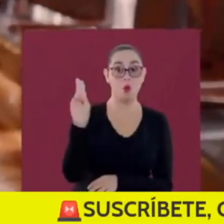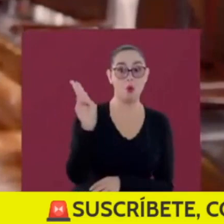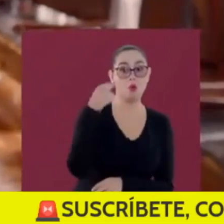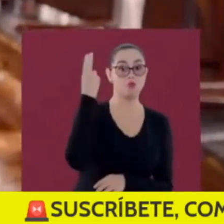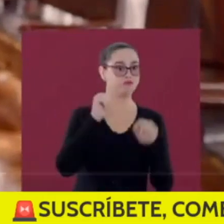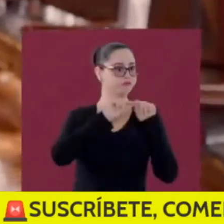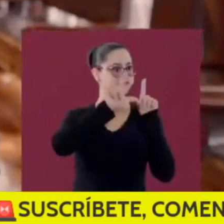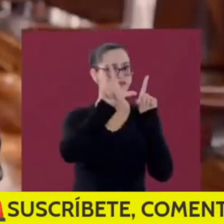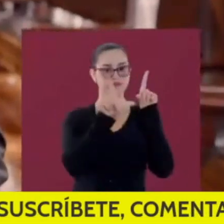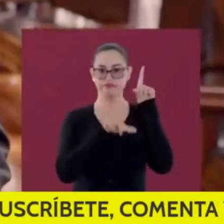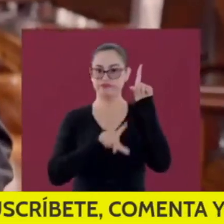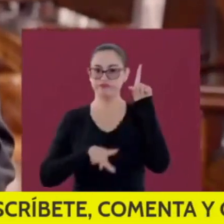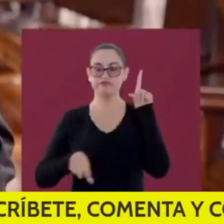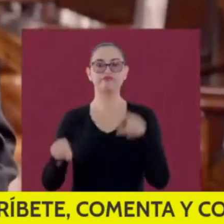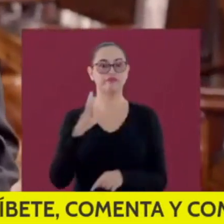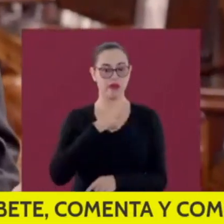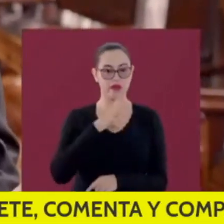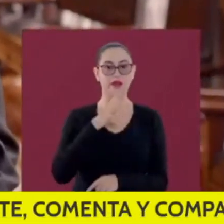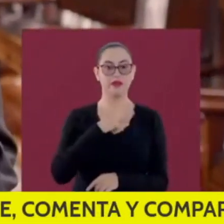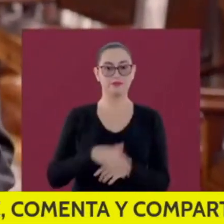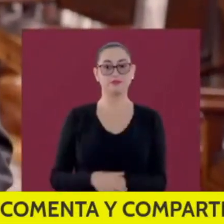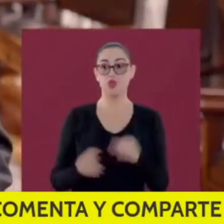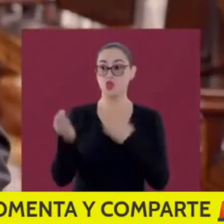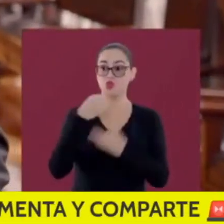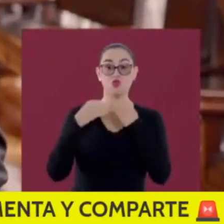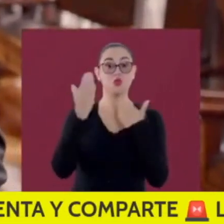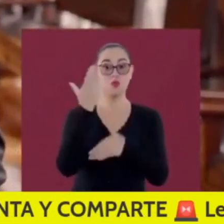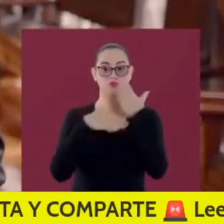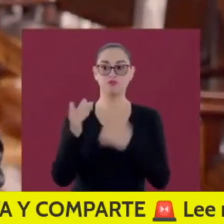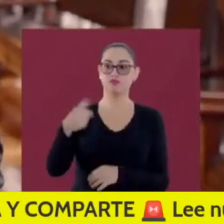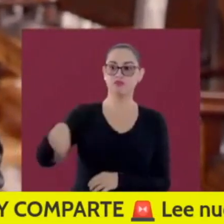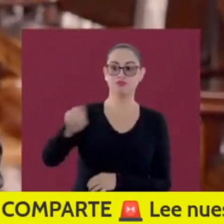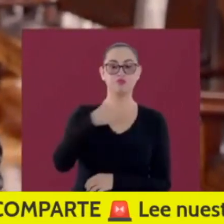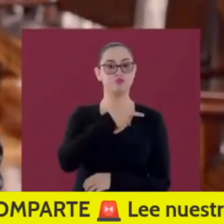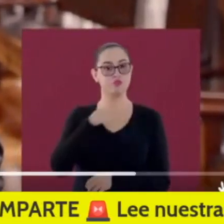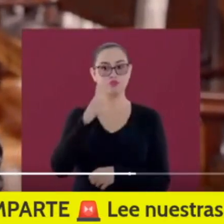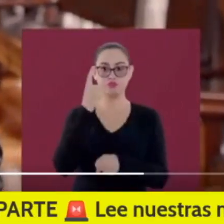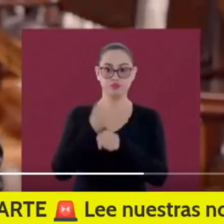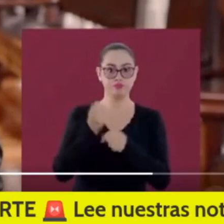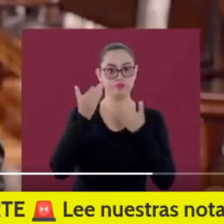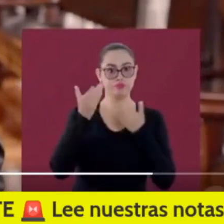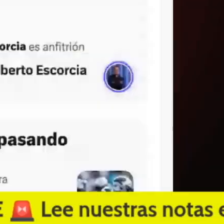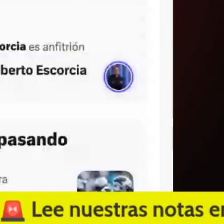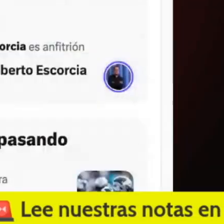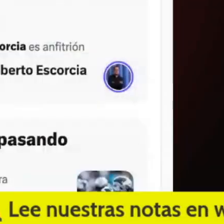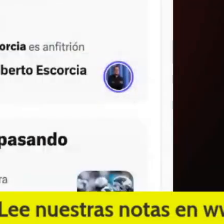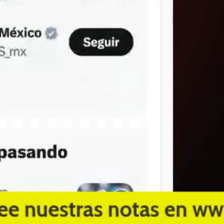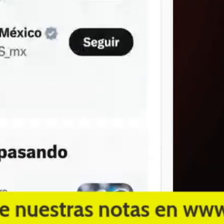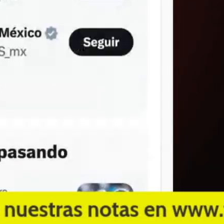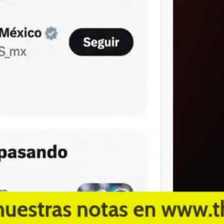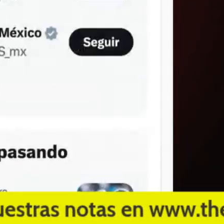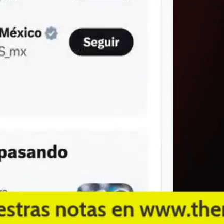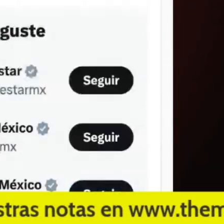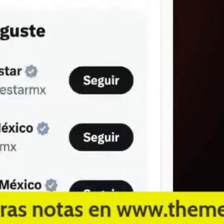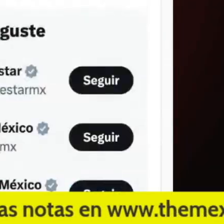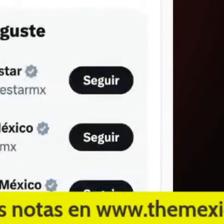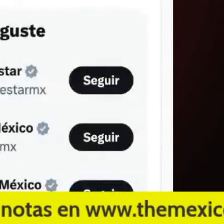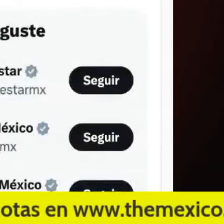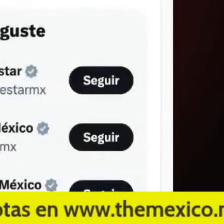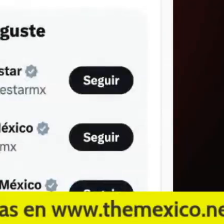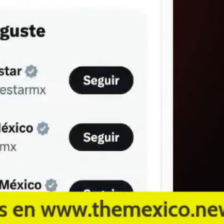200 universidades en el país. Por el bien de todos, primero los pobres.